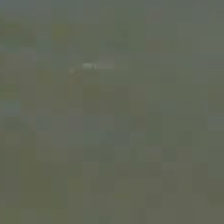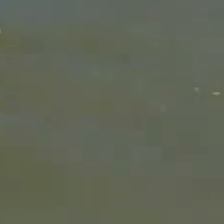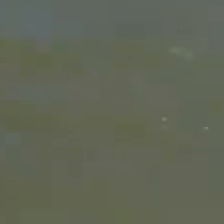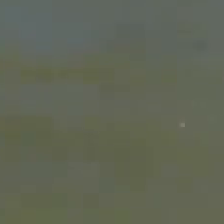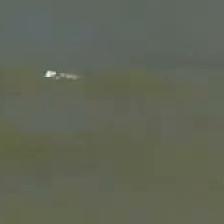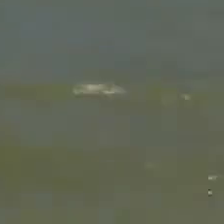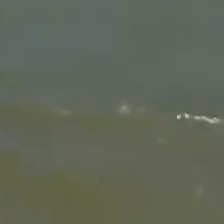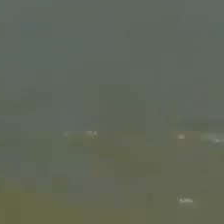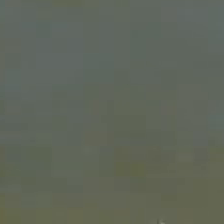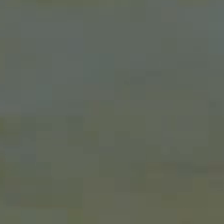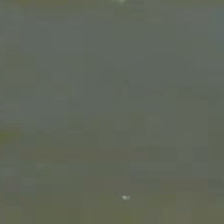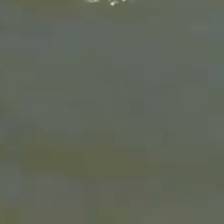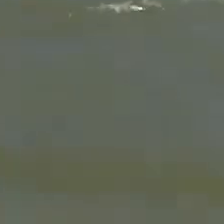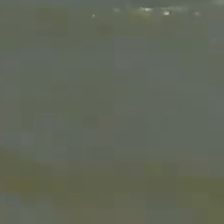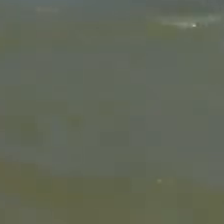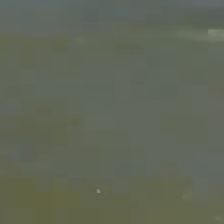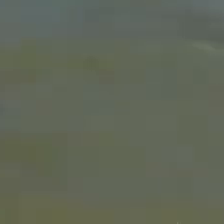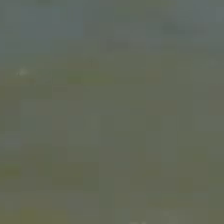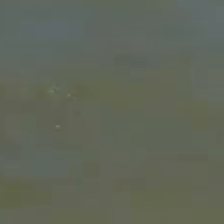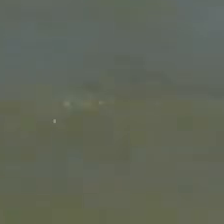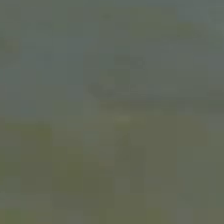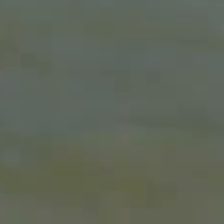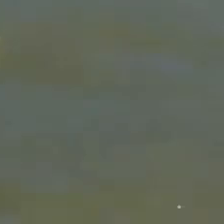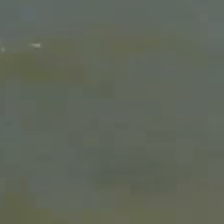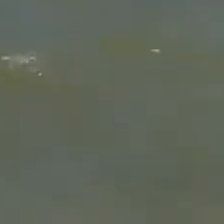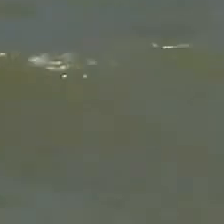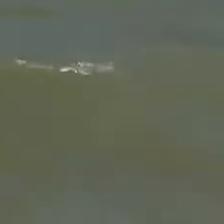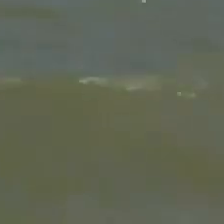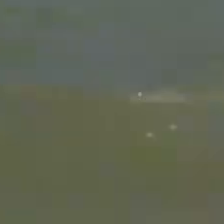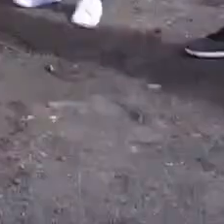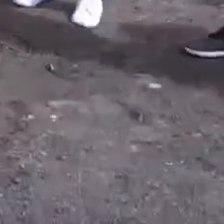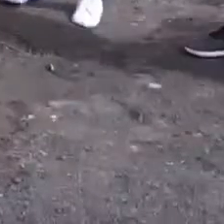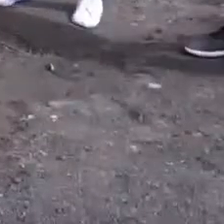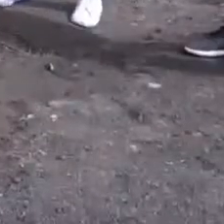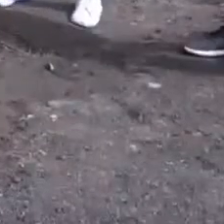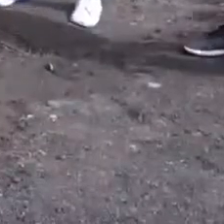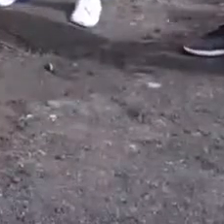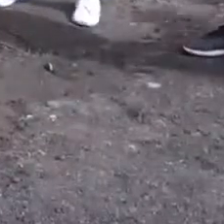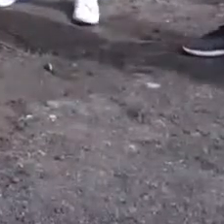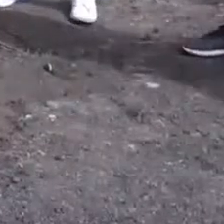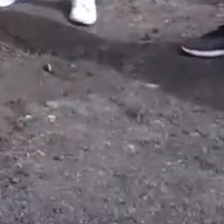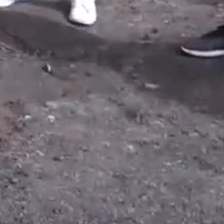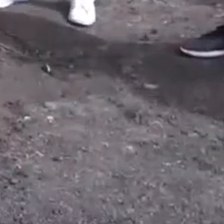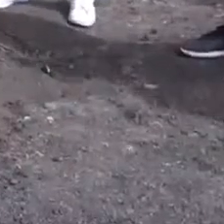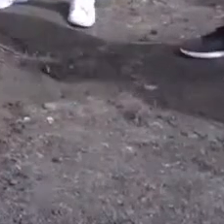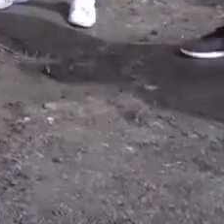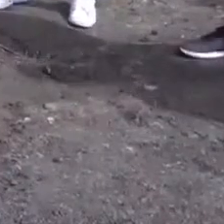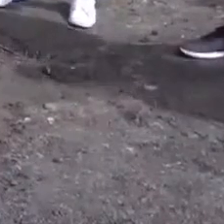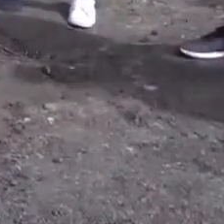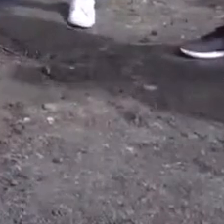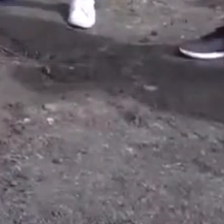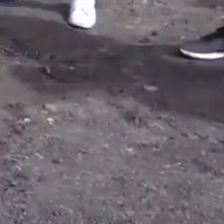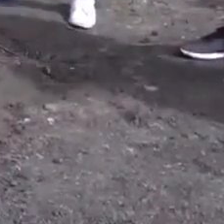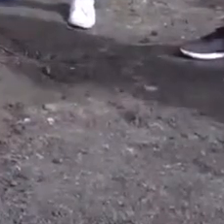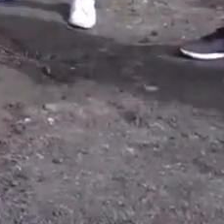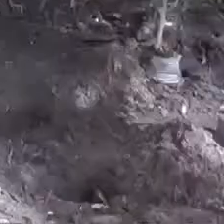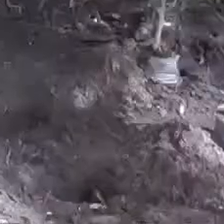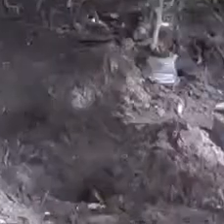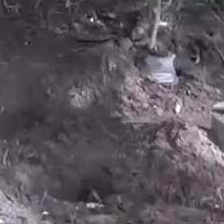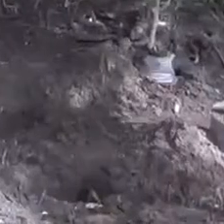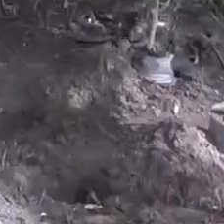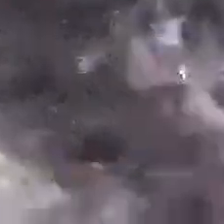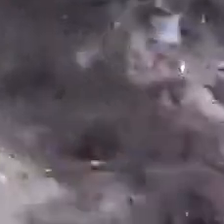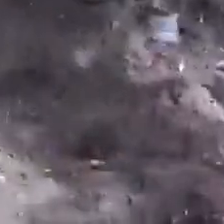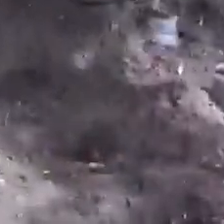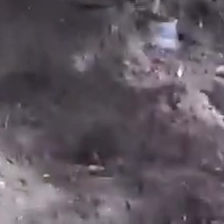primeros 350 mangles, así como el que tengo aquí conmigo, serán 40.000 en total los mangles que se